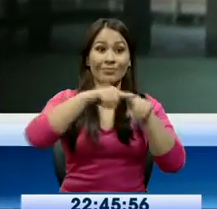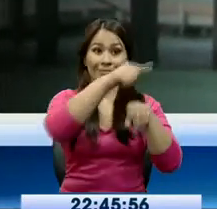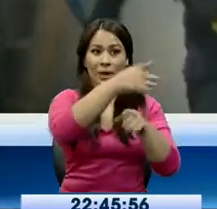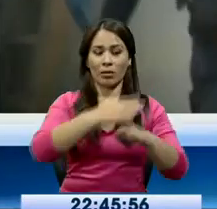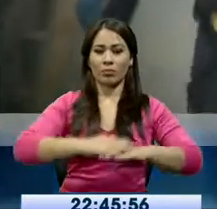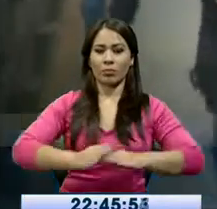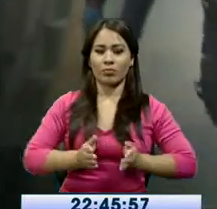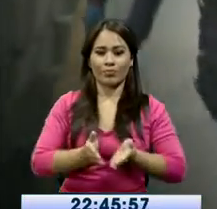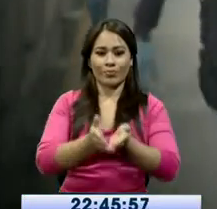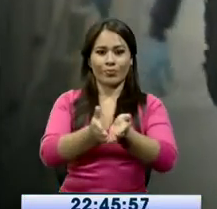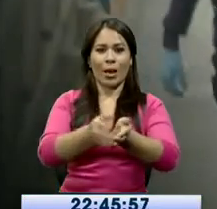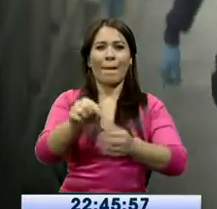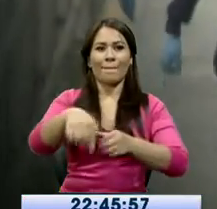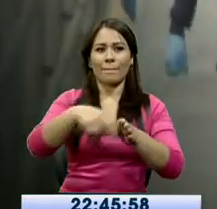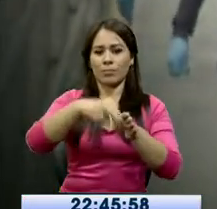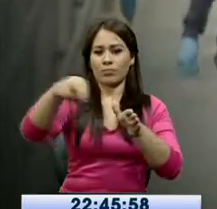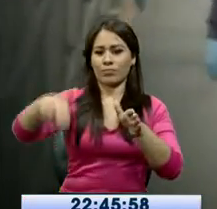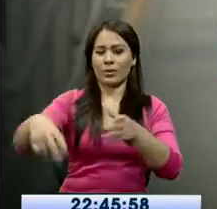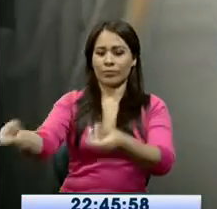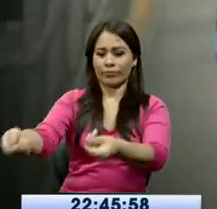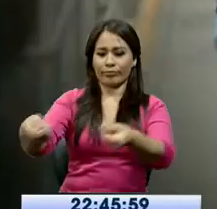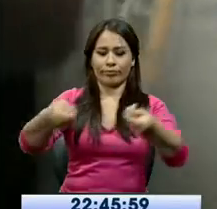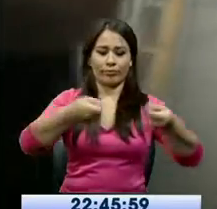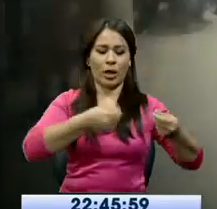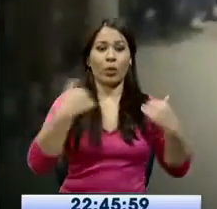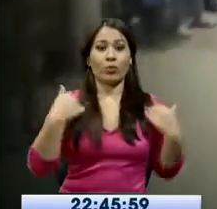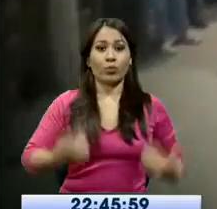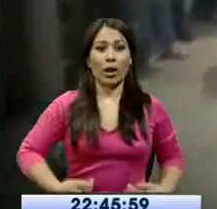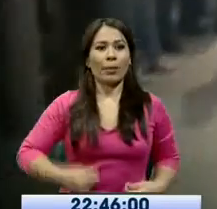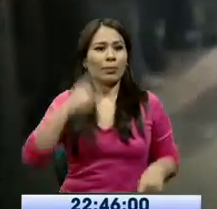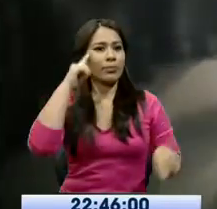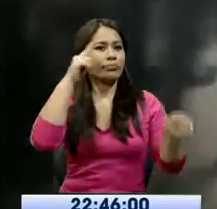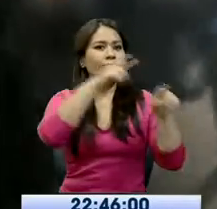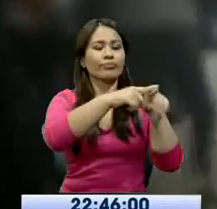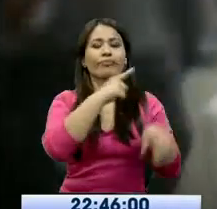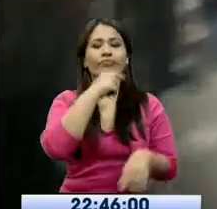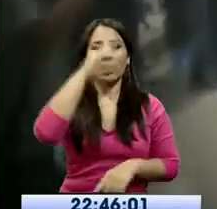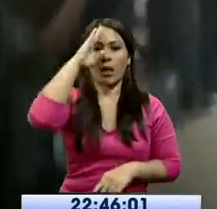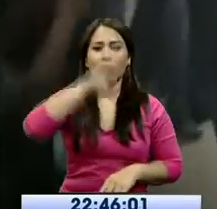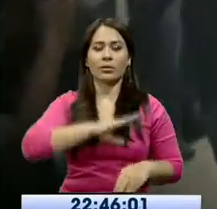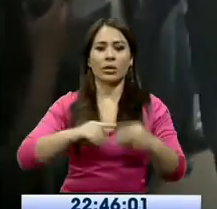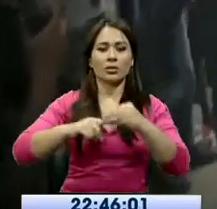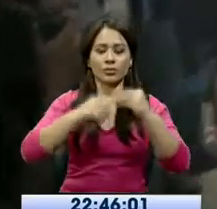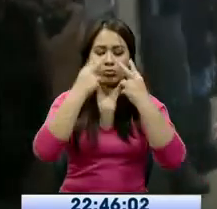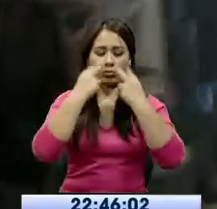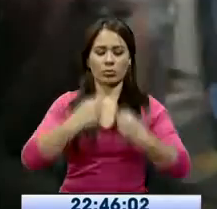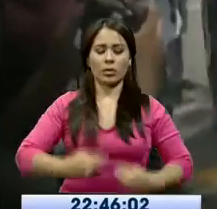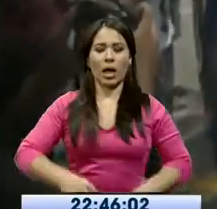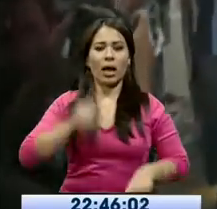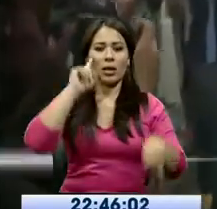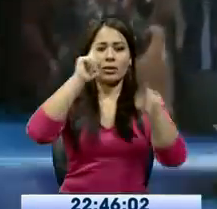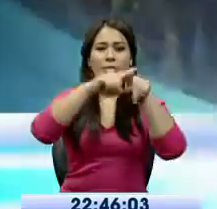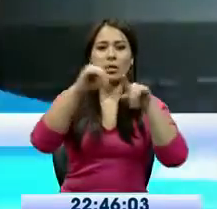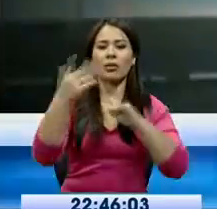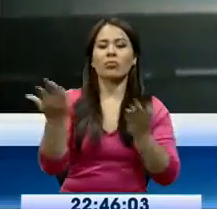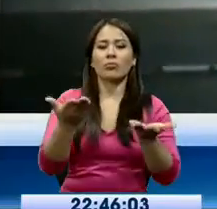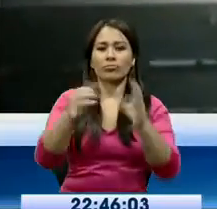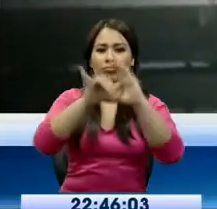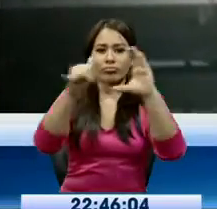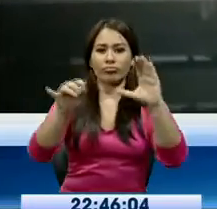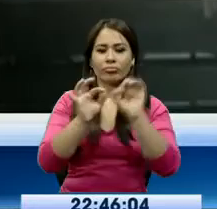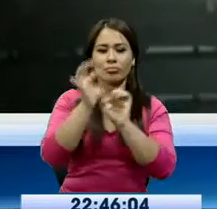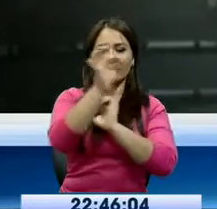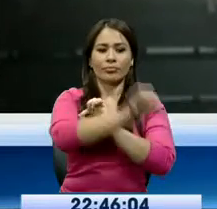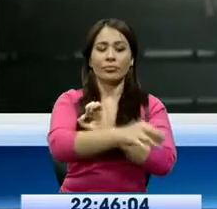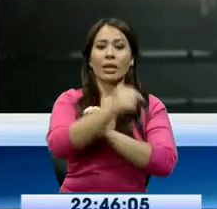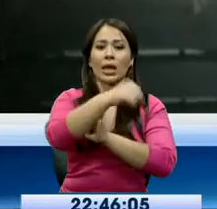malecón de Salinas, descargaron el cadáver para que sea trasladado por elementos de criminalística hasta la morgue del cantón Santa Elena. En ese momento